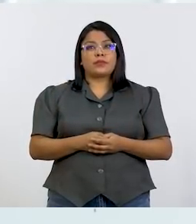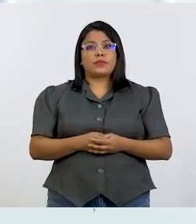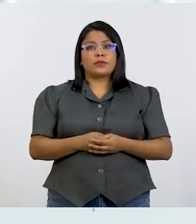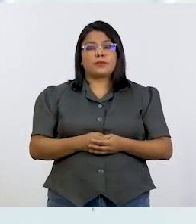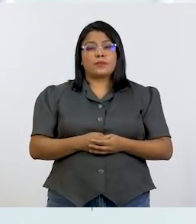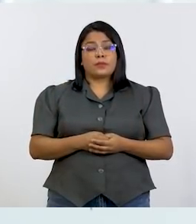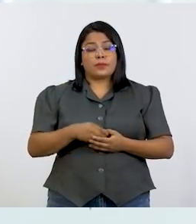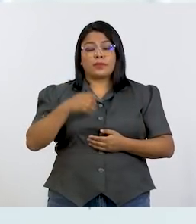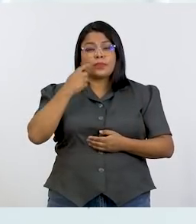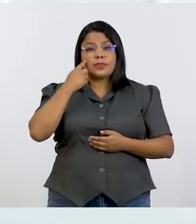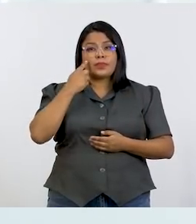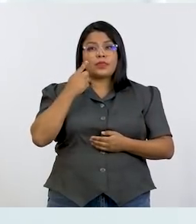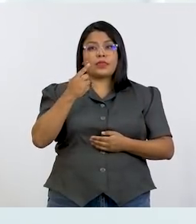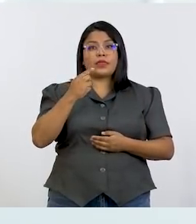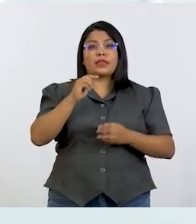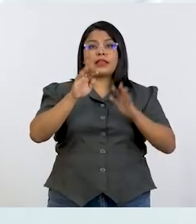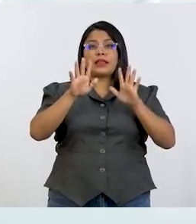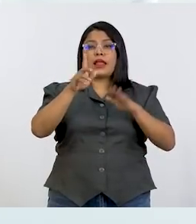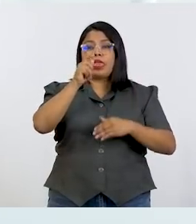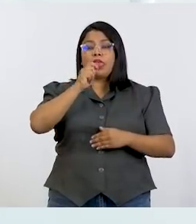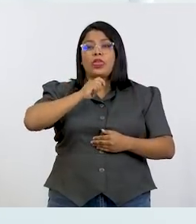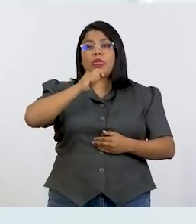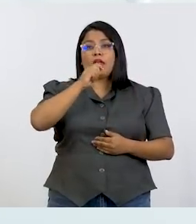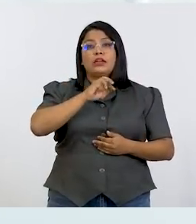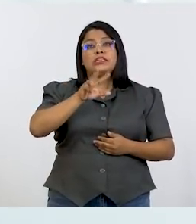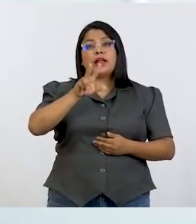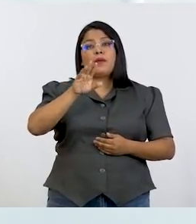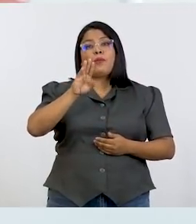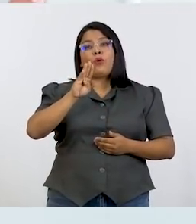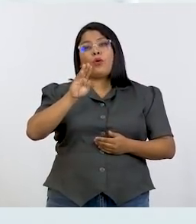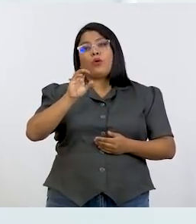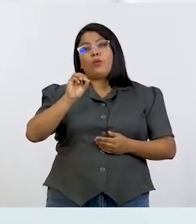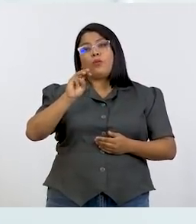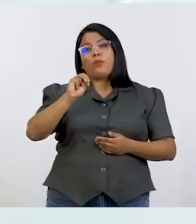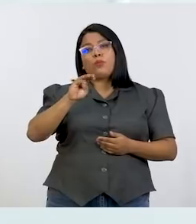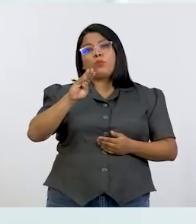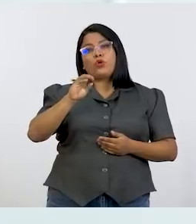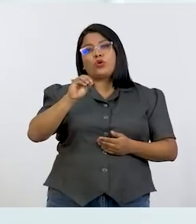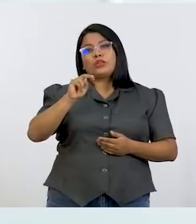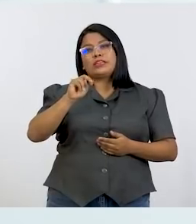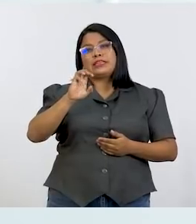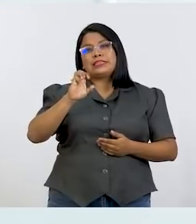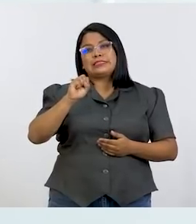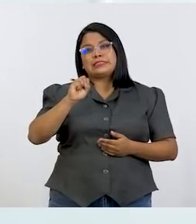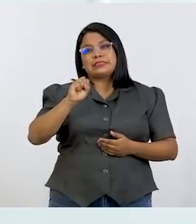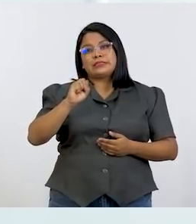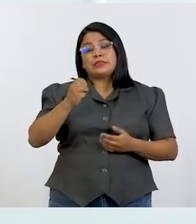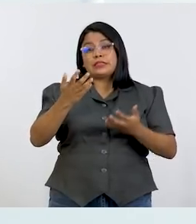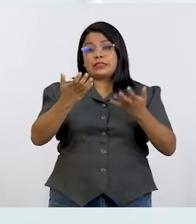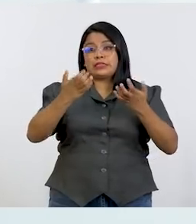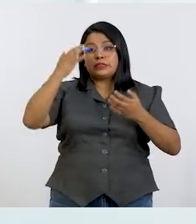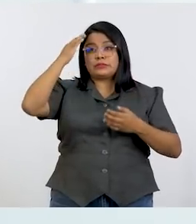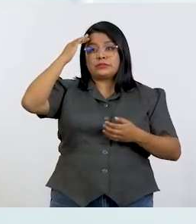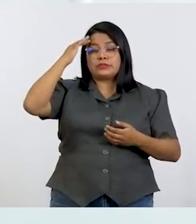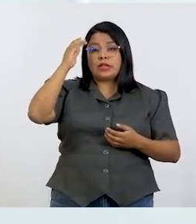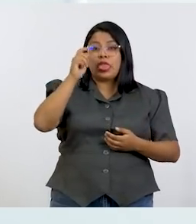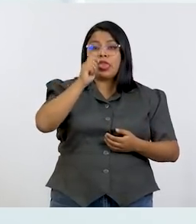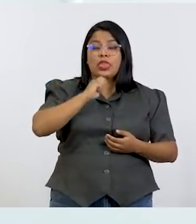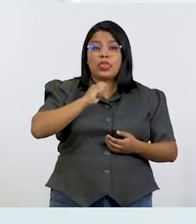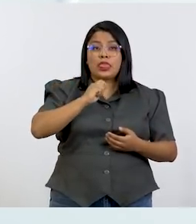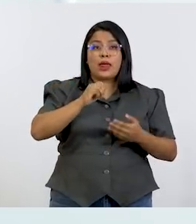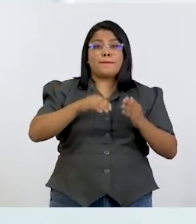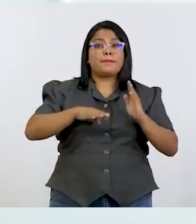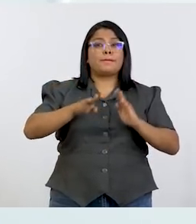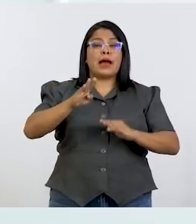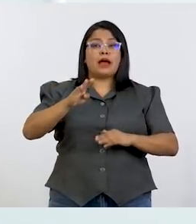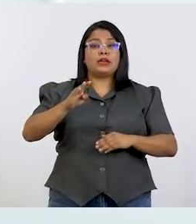Finalmente, con la última situación, tenemos 10 paletas y 3 bombones. Queremos